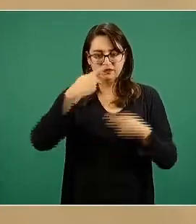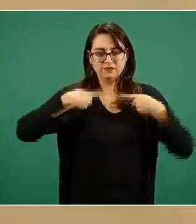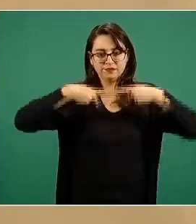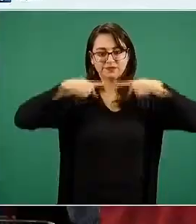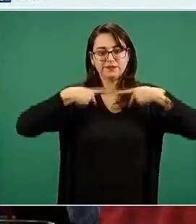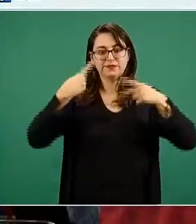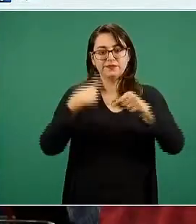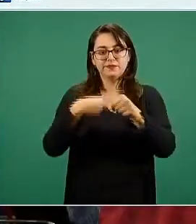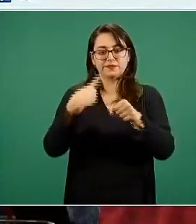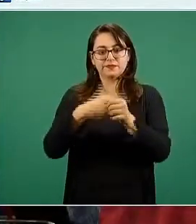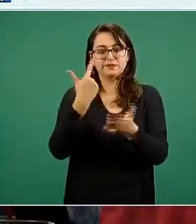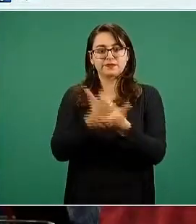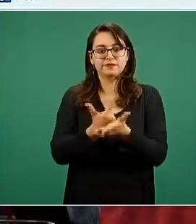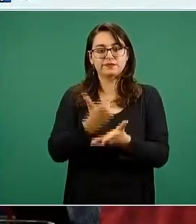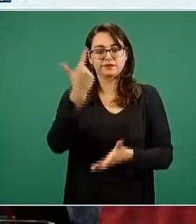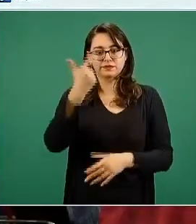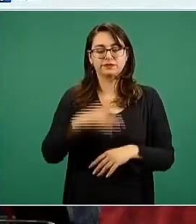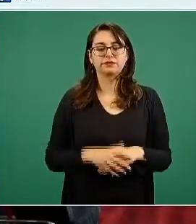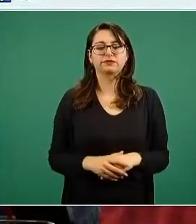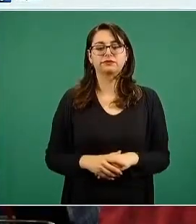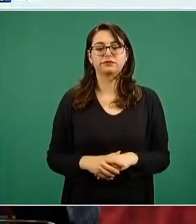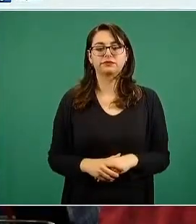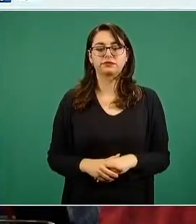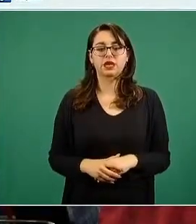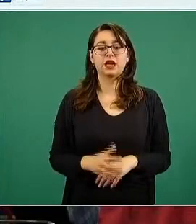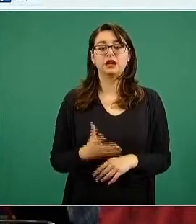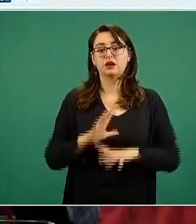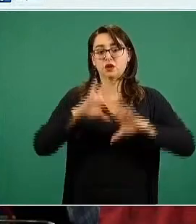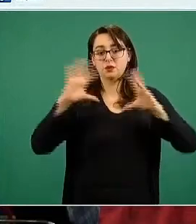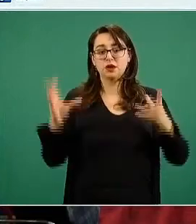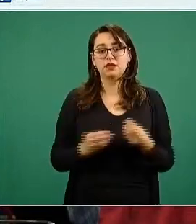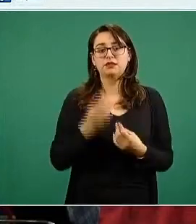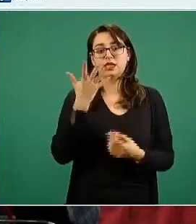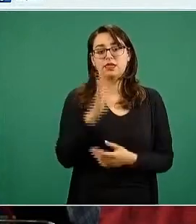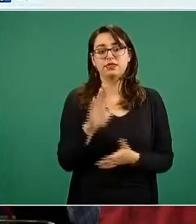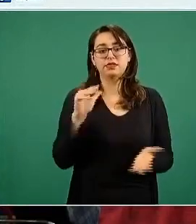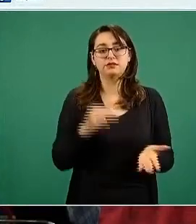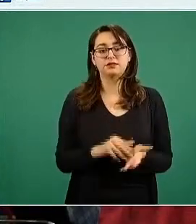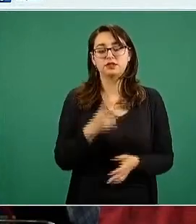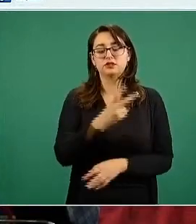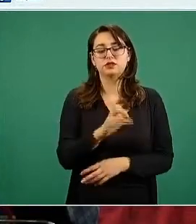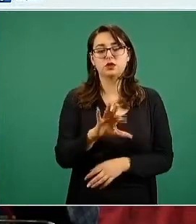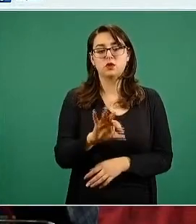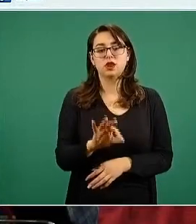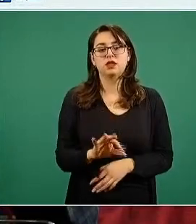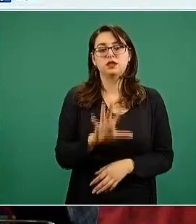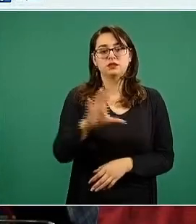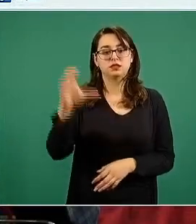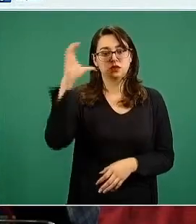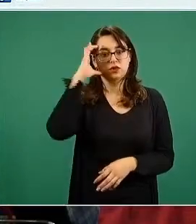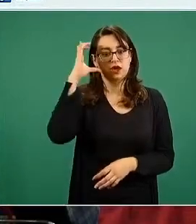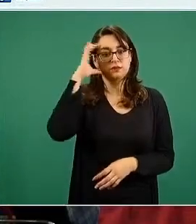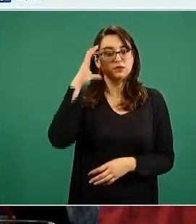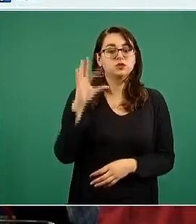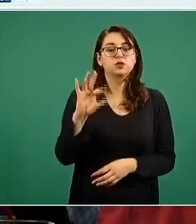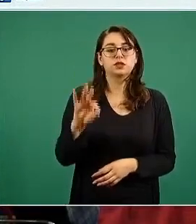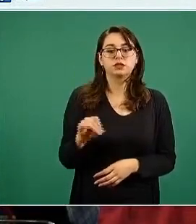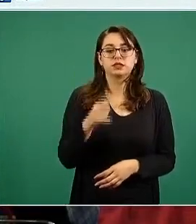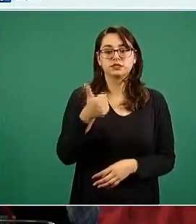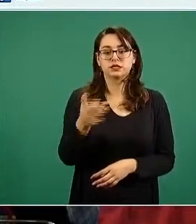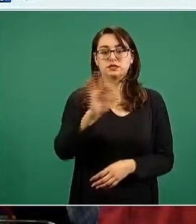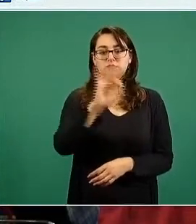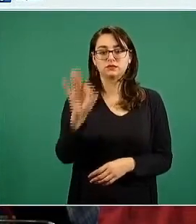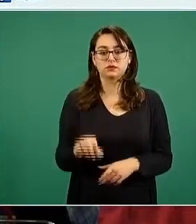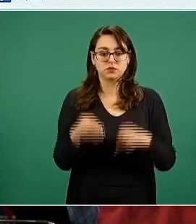46% del total de 10,245 camas que cuentan con un respirador mecánico